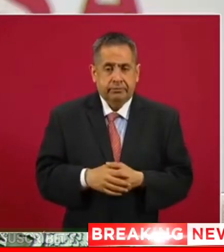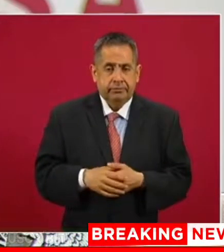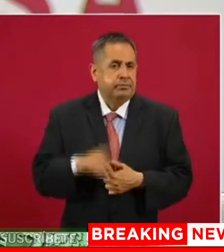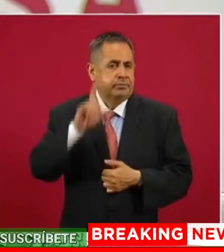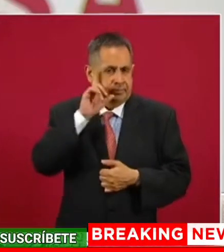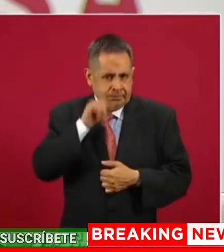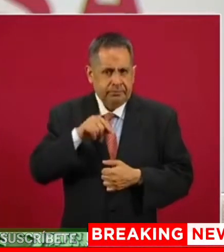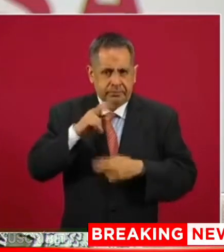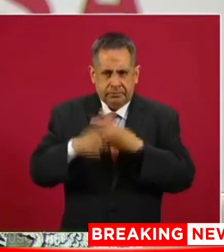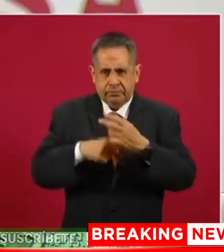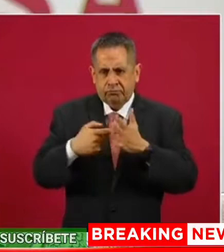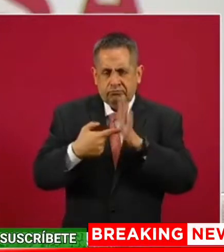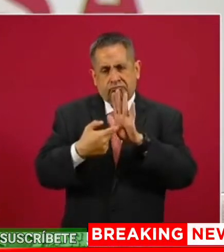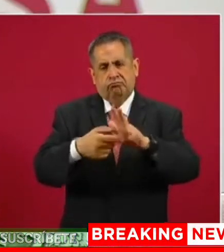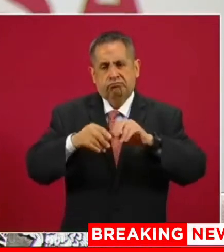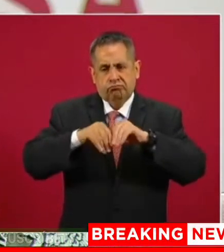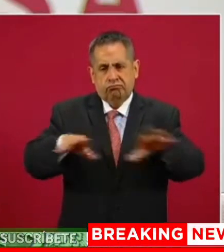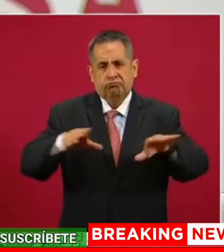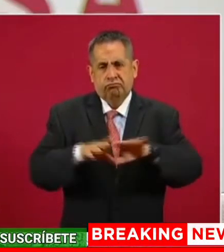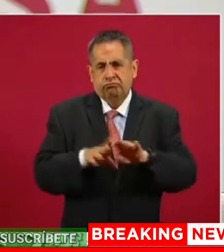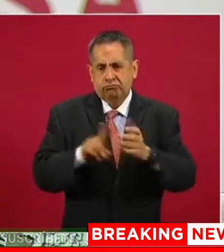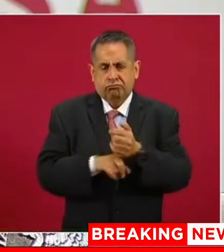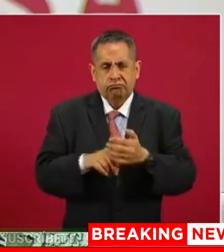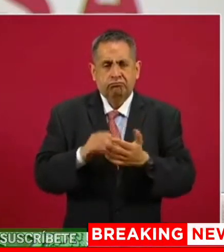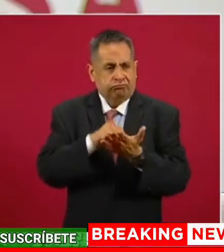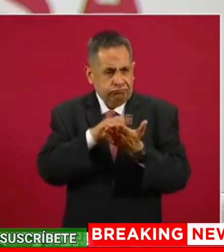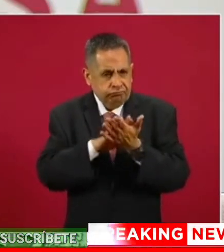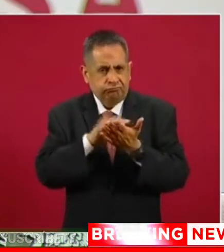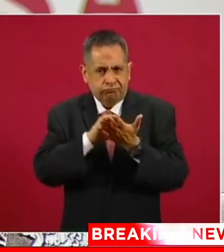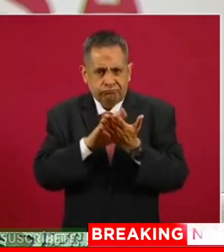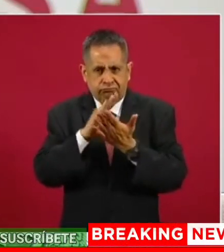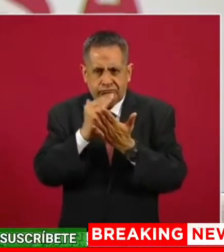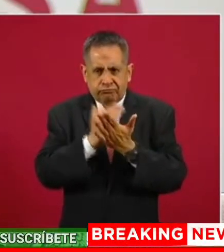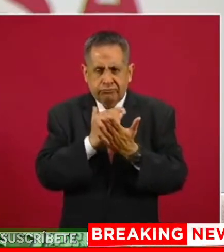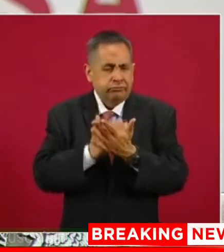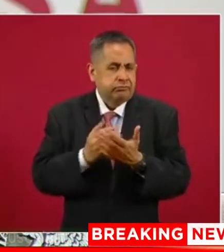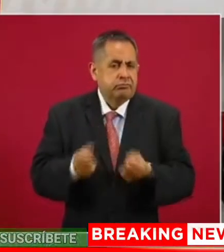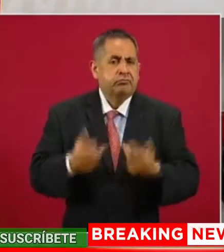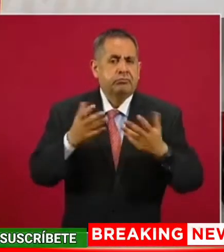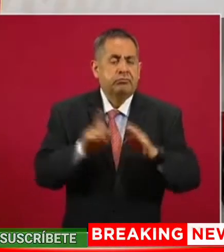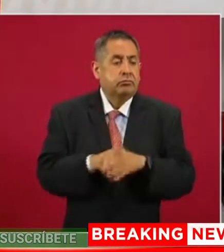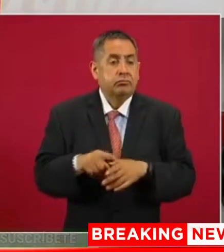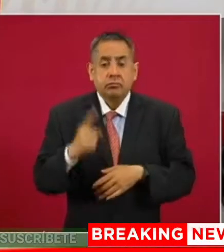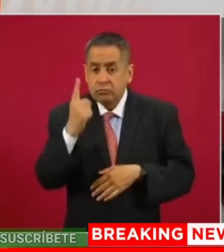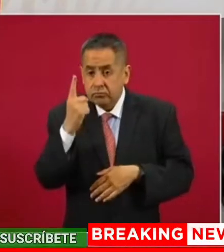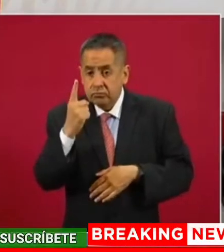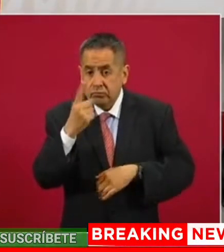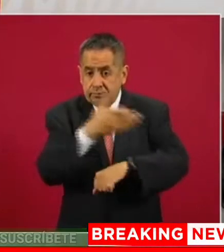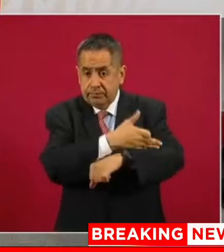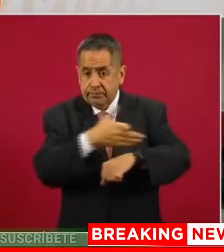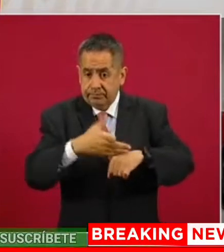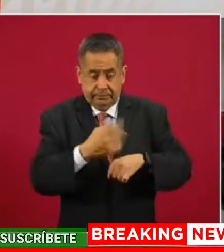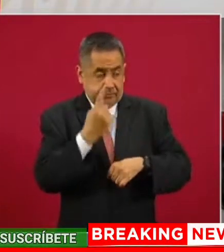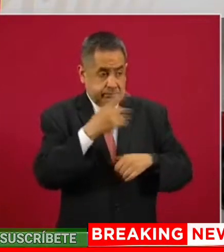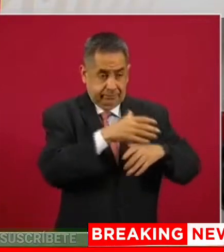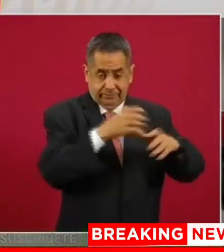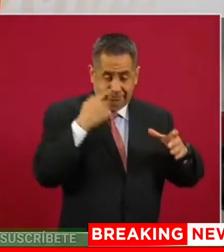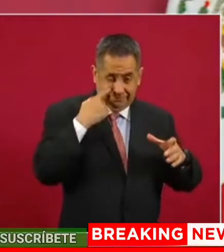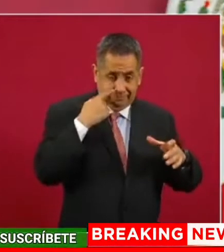Mañana vamos a dar a conocer los datos solo de una familia